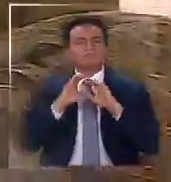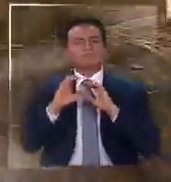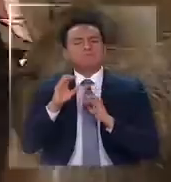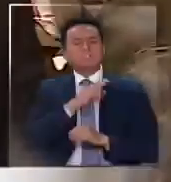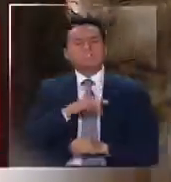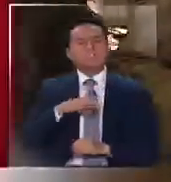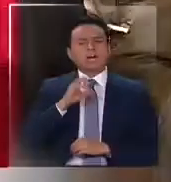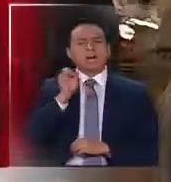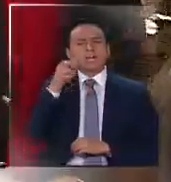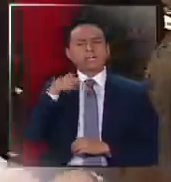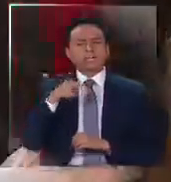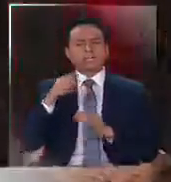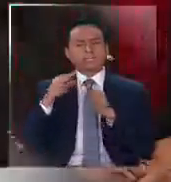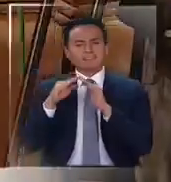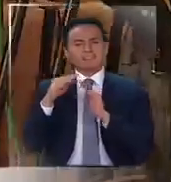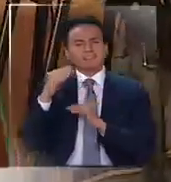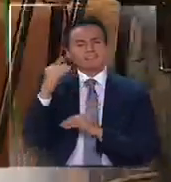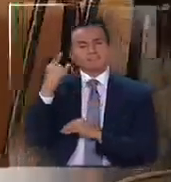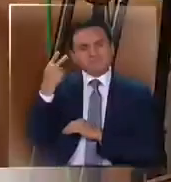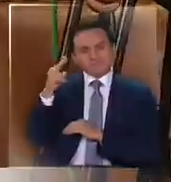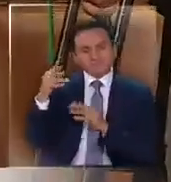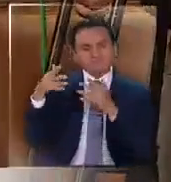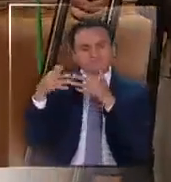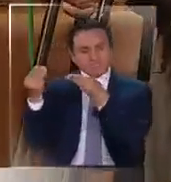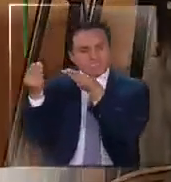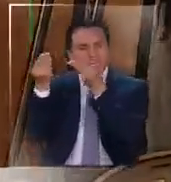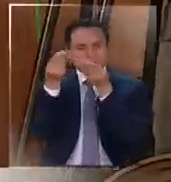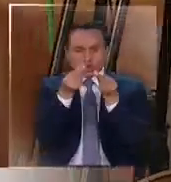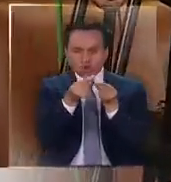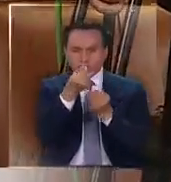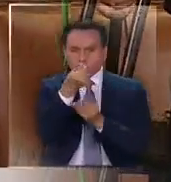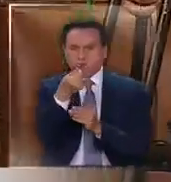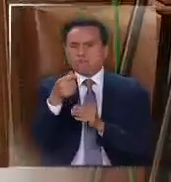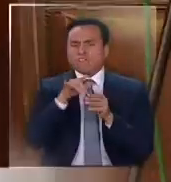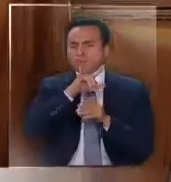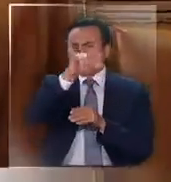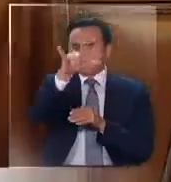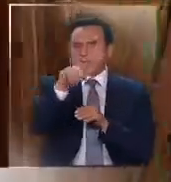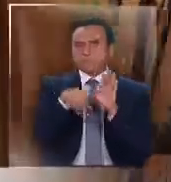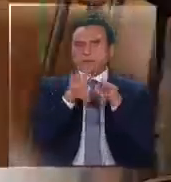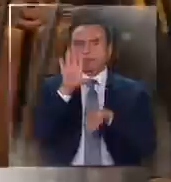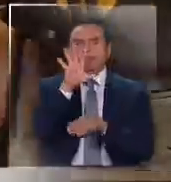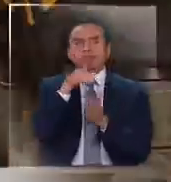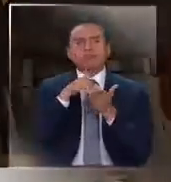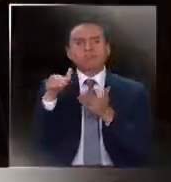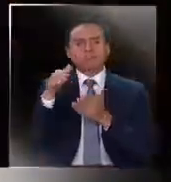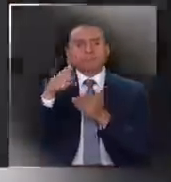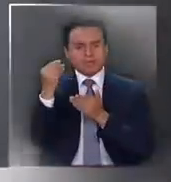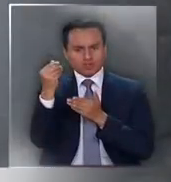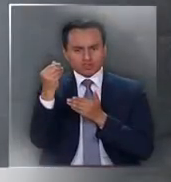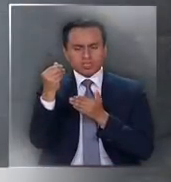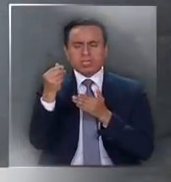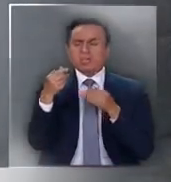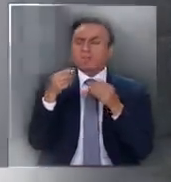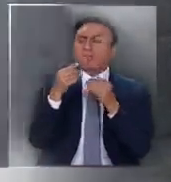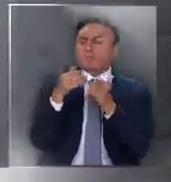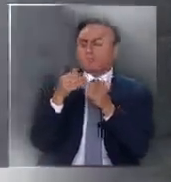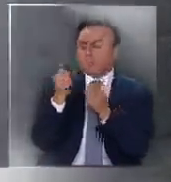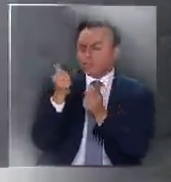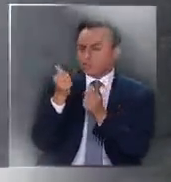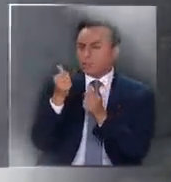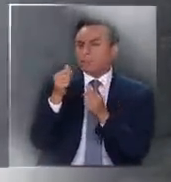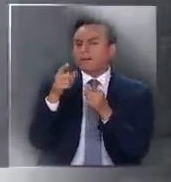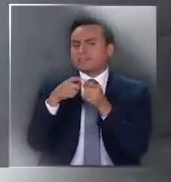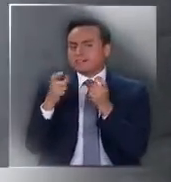que la Casa de Estudios estadounidense ya entregó el dinero del viaje, que tuvo un costo de más de 5 millones de pesos entre pasajes aéreos y